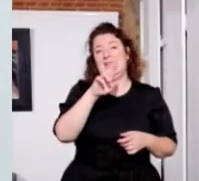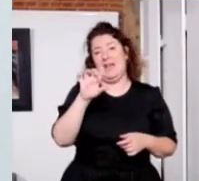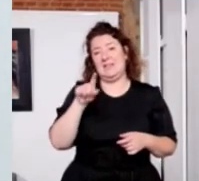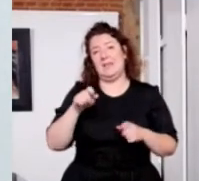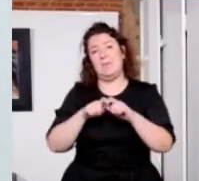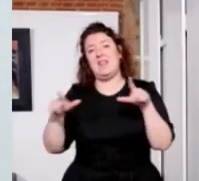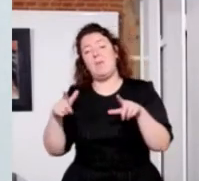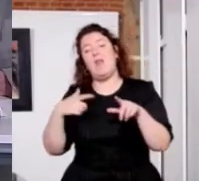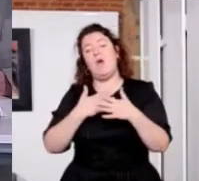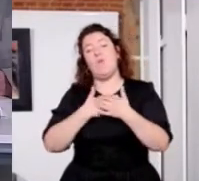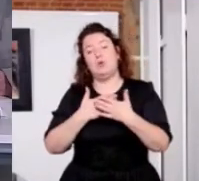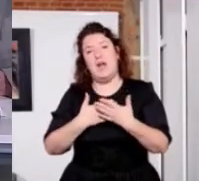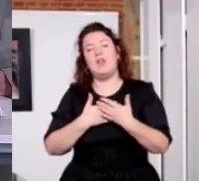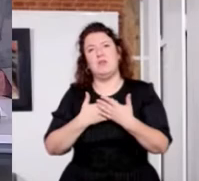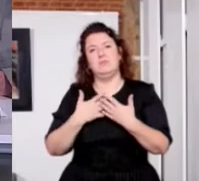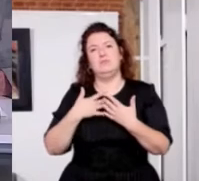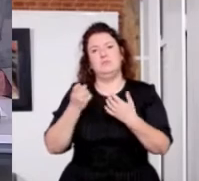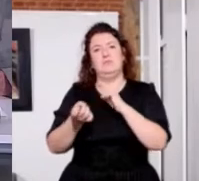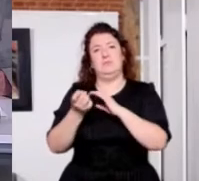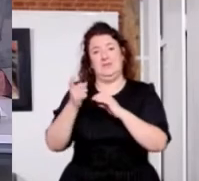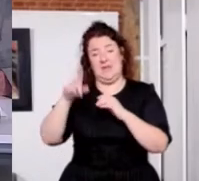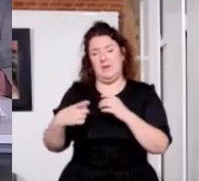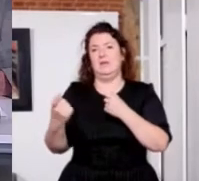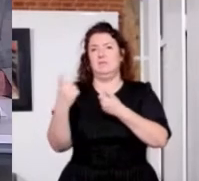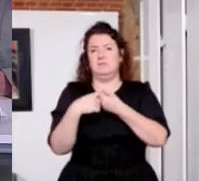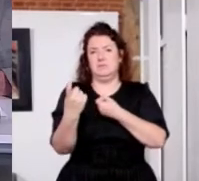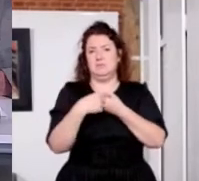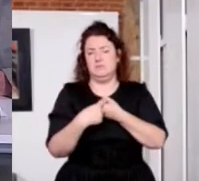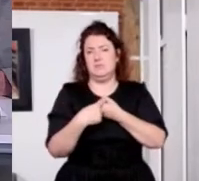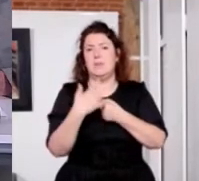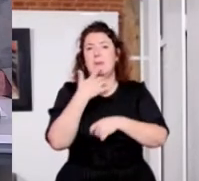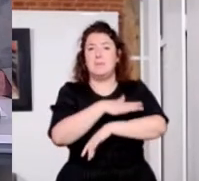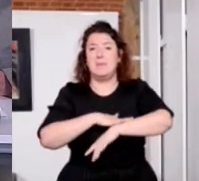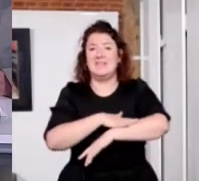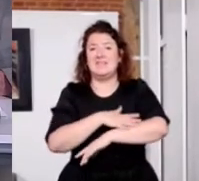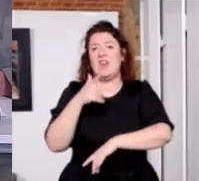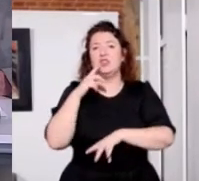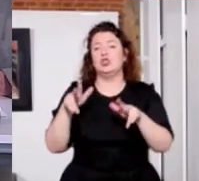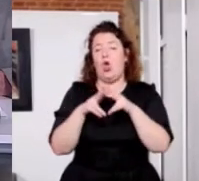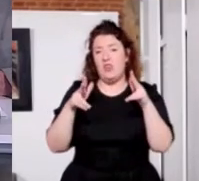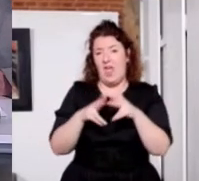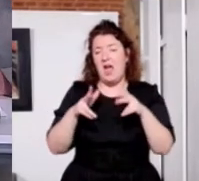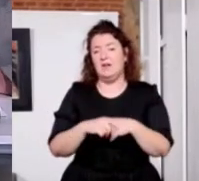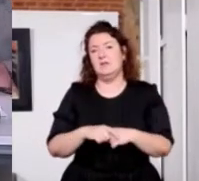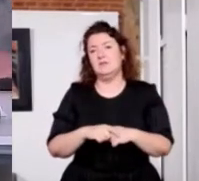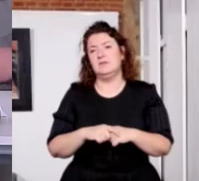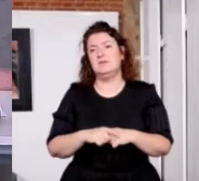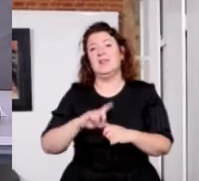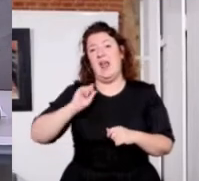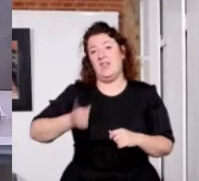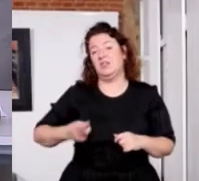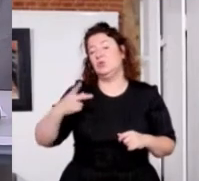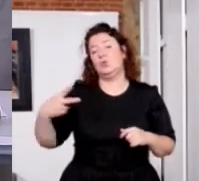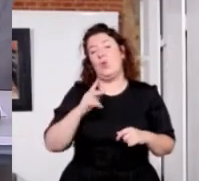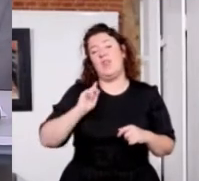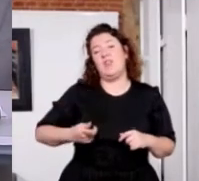plataforma del voluntariado, evidentemente con la colaboración y la apuesta que hace el Ministerio de Derechos Sociales, en este caso de la Subdirección General del